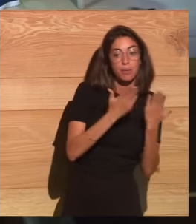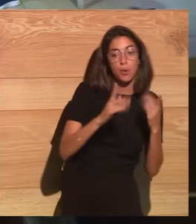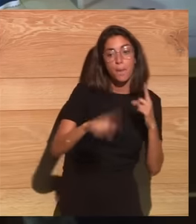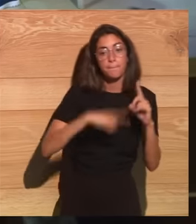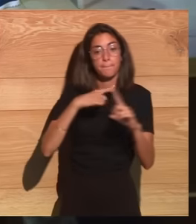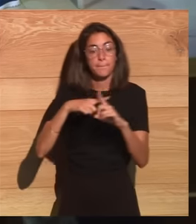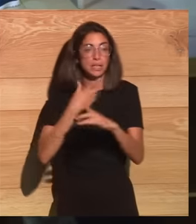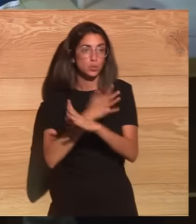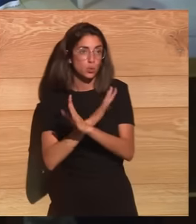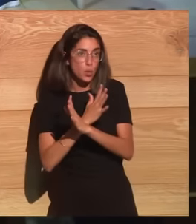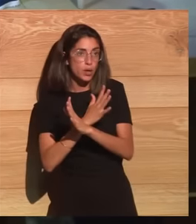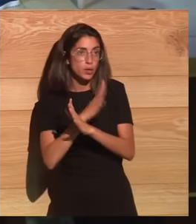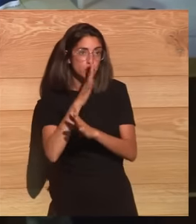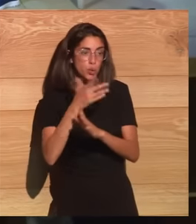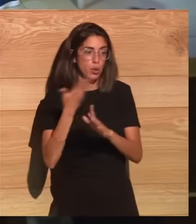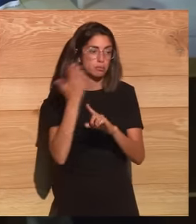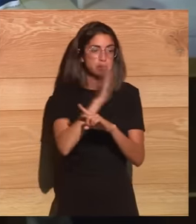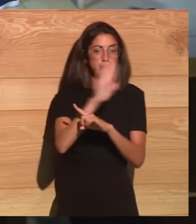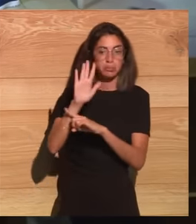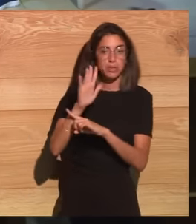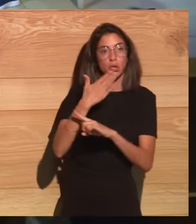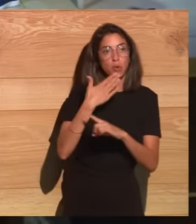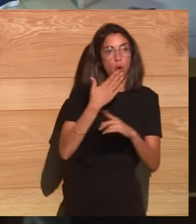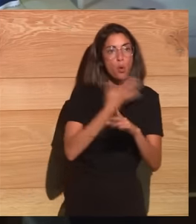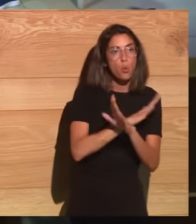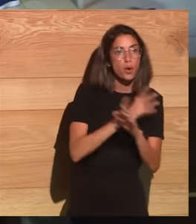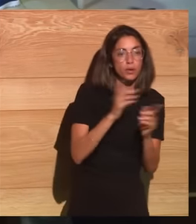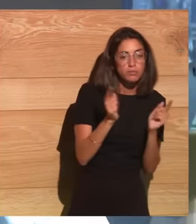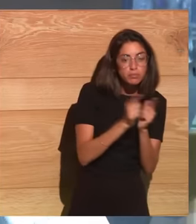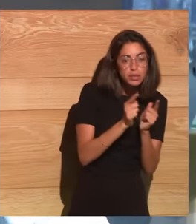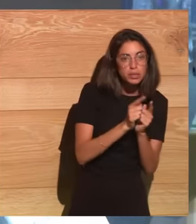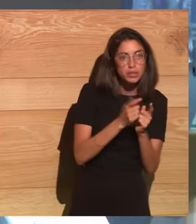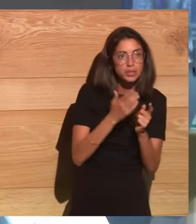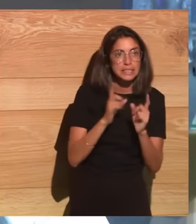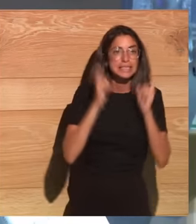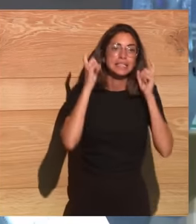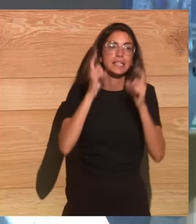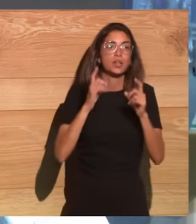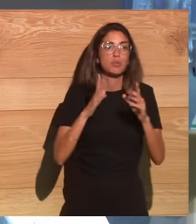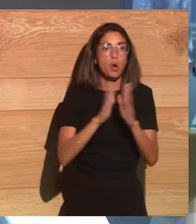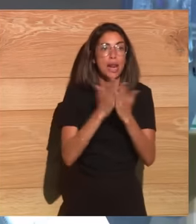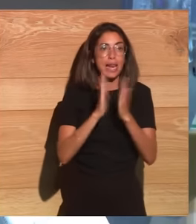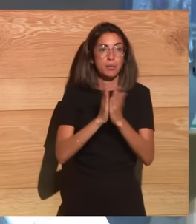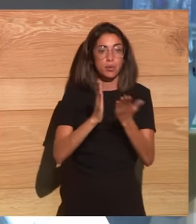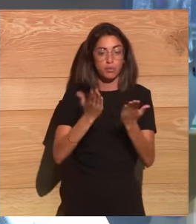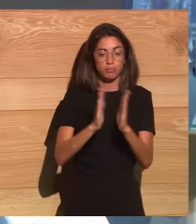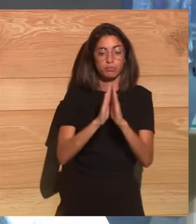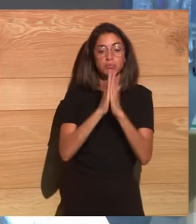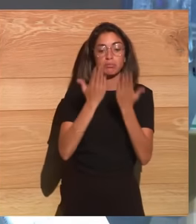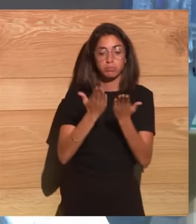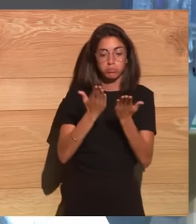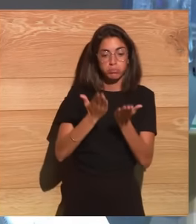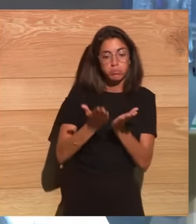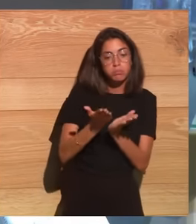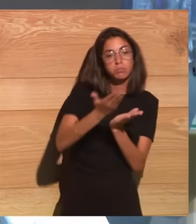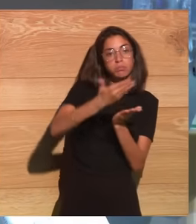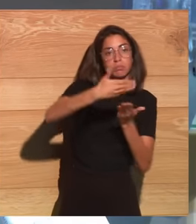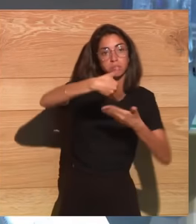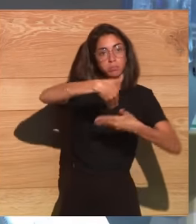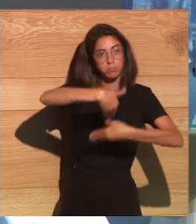sus propios microjuegos, incluido el de invertir el libro para que los demás te miren mal en el